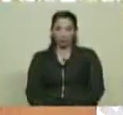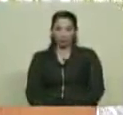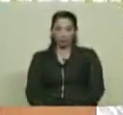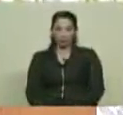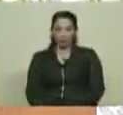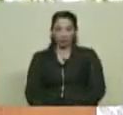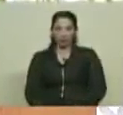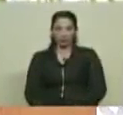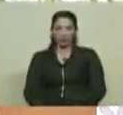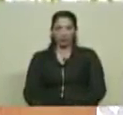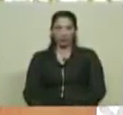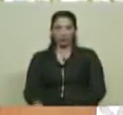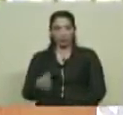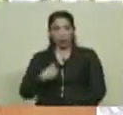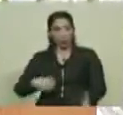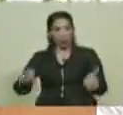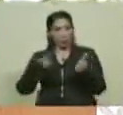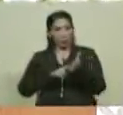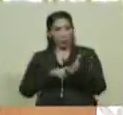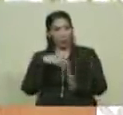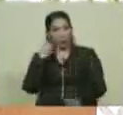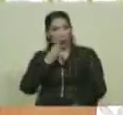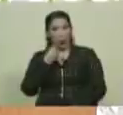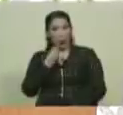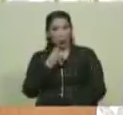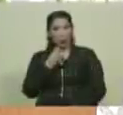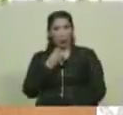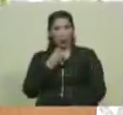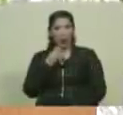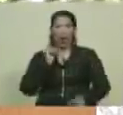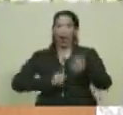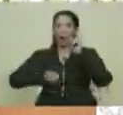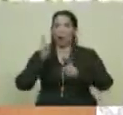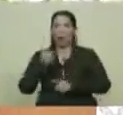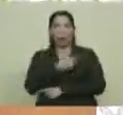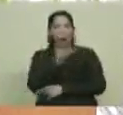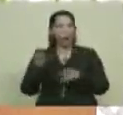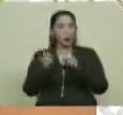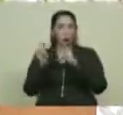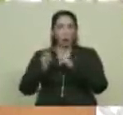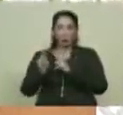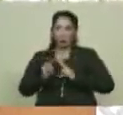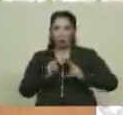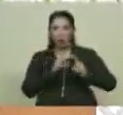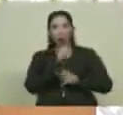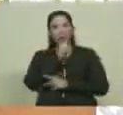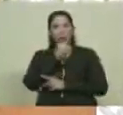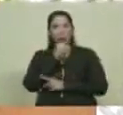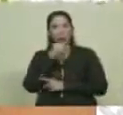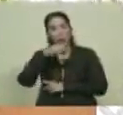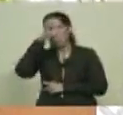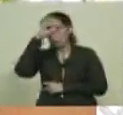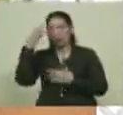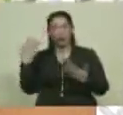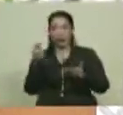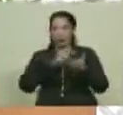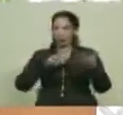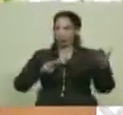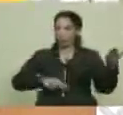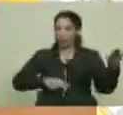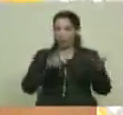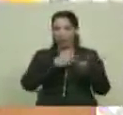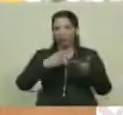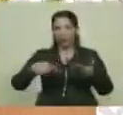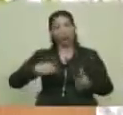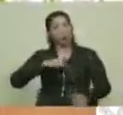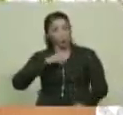Y yo le repito a los muchachos y a las muchachas, a lo mejor ustedes no conocieron a sus abuelos que no sabían leer y escribir, pero nosotros sí conocimos a los nuestros que no